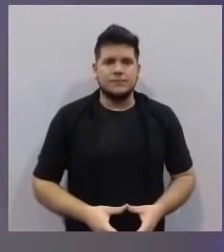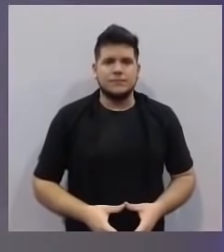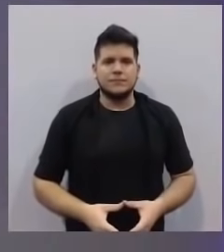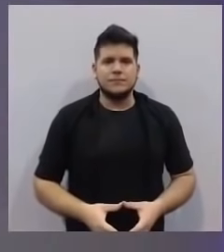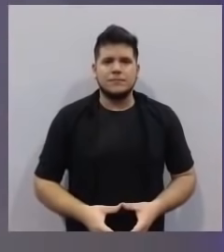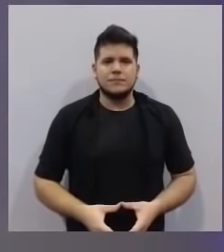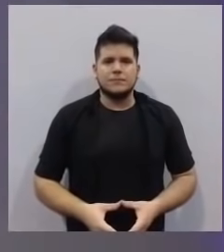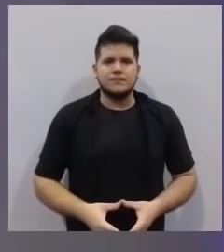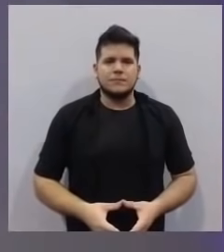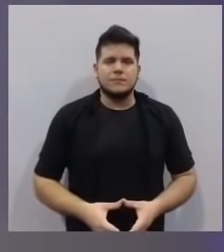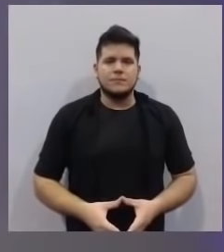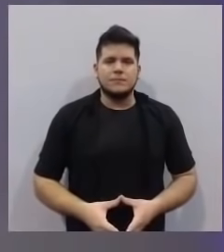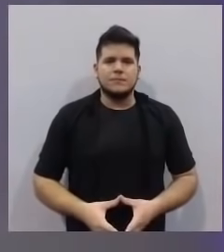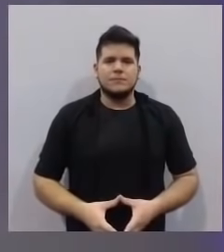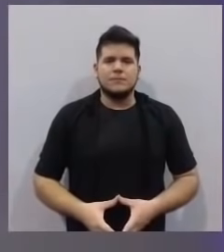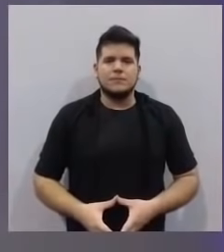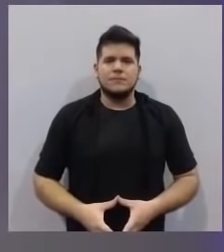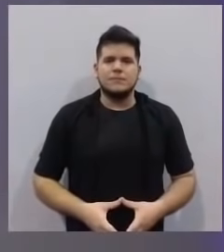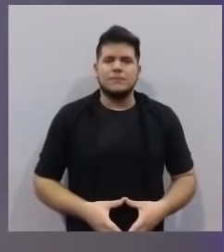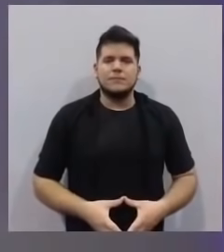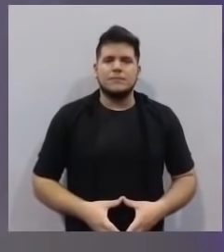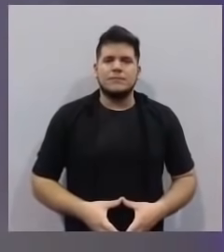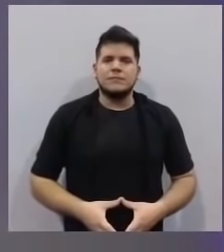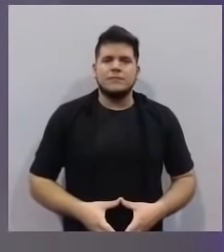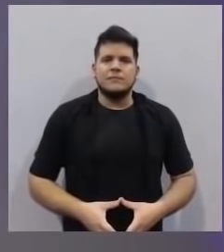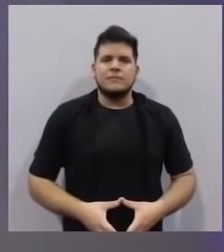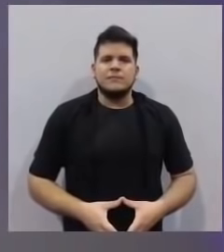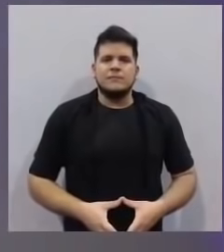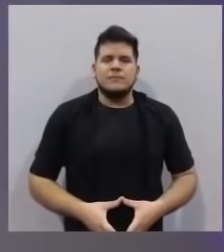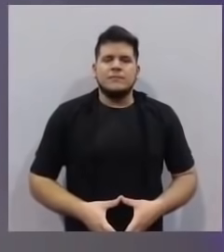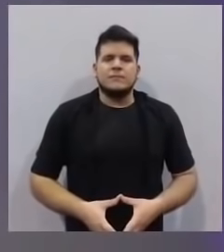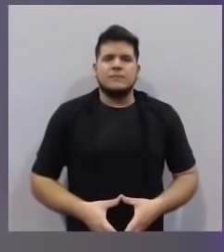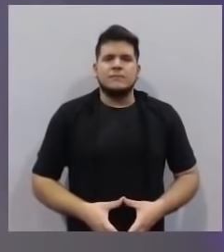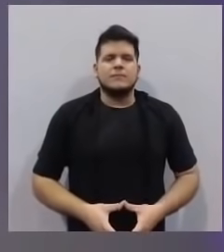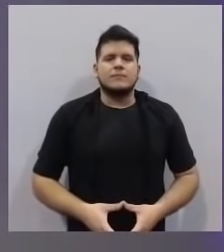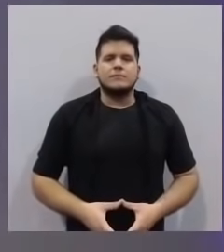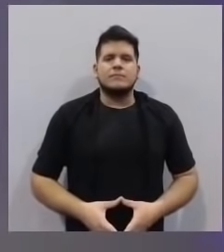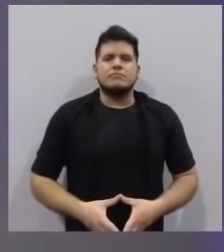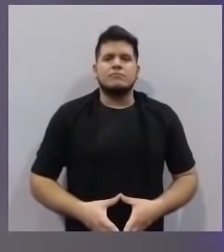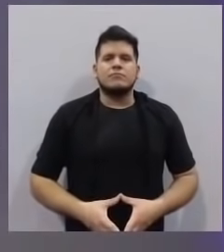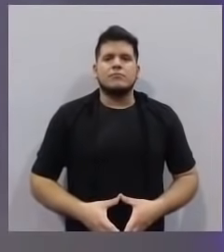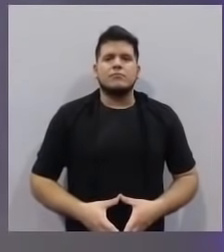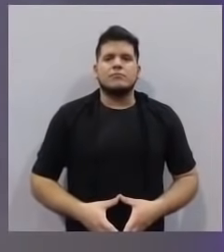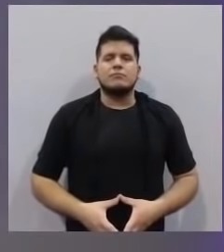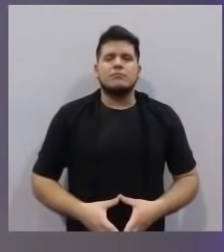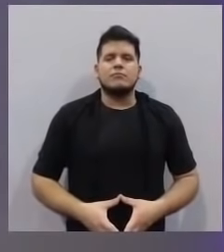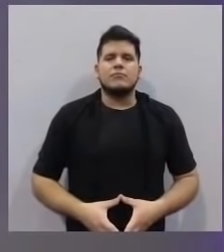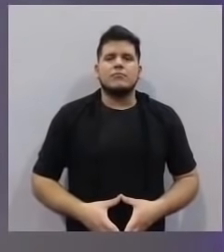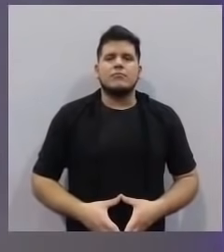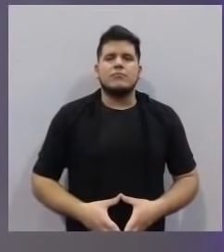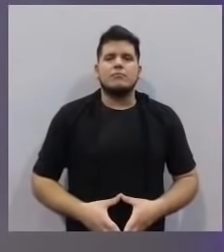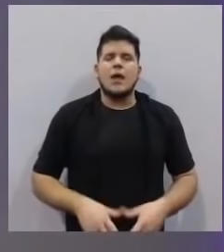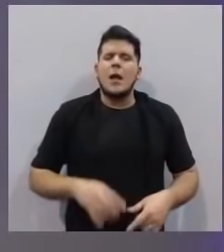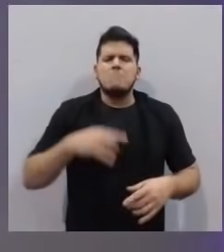él dijo que se quedó en la casa muchas veces el enemigo suelta